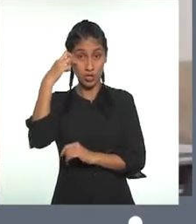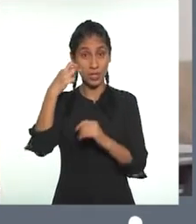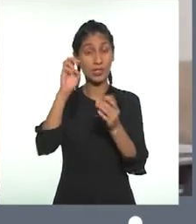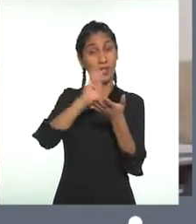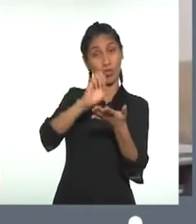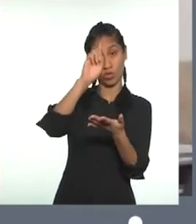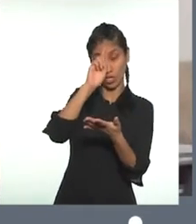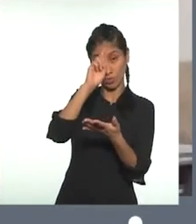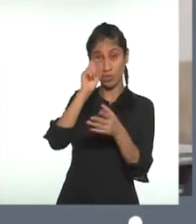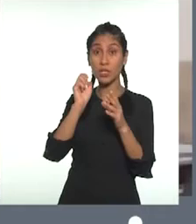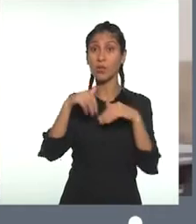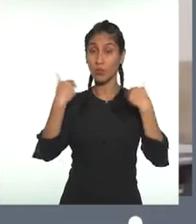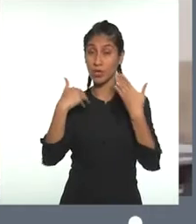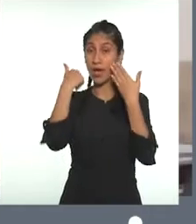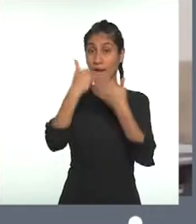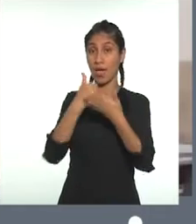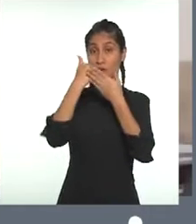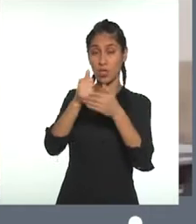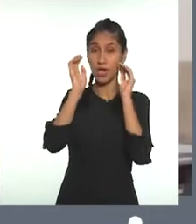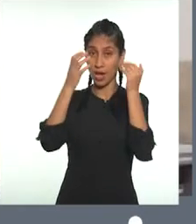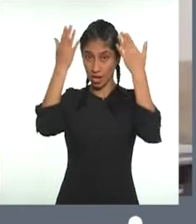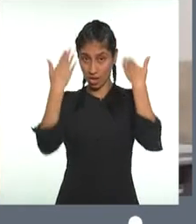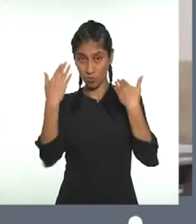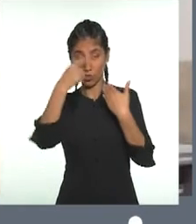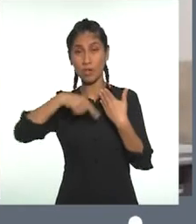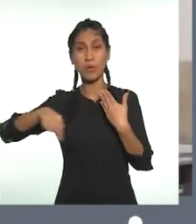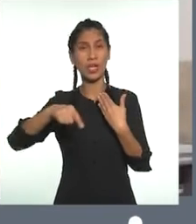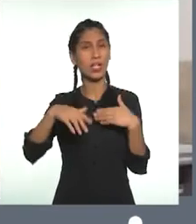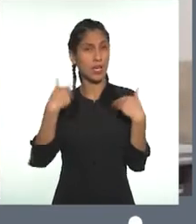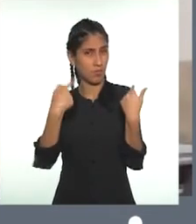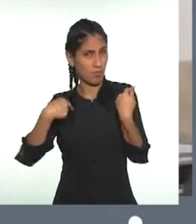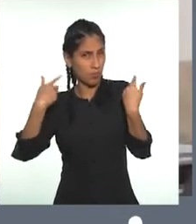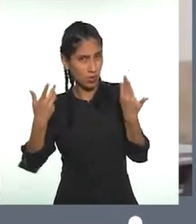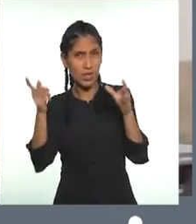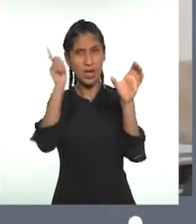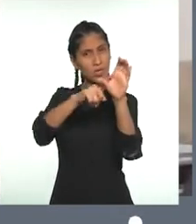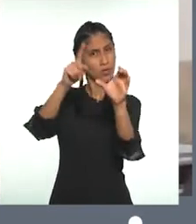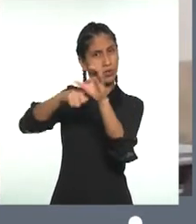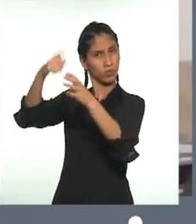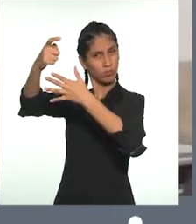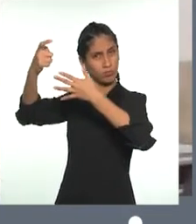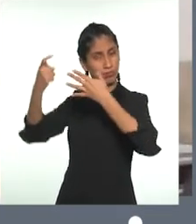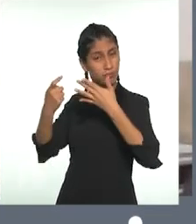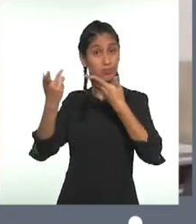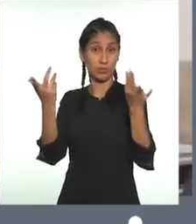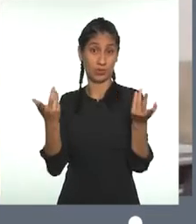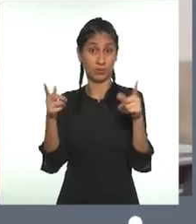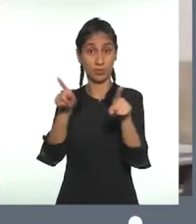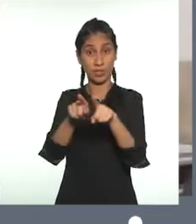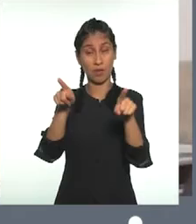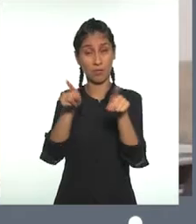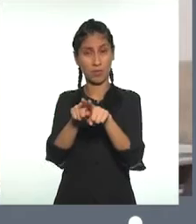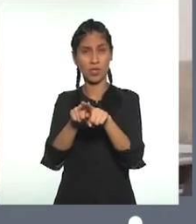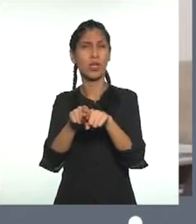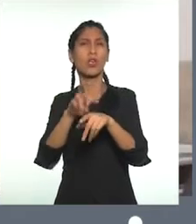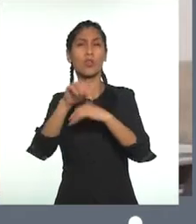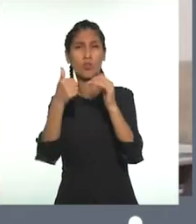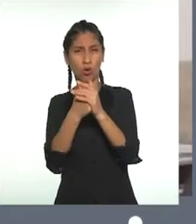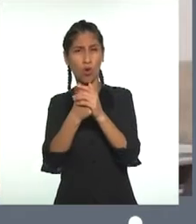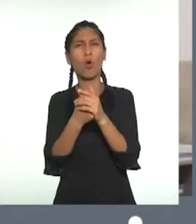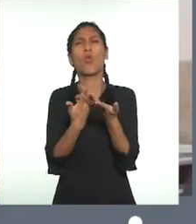que empoderen a las mujeres, que brinden mayores oportunidades para ellas. Acabar con las